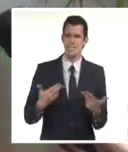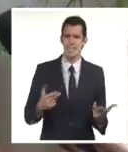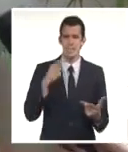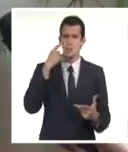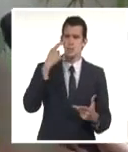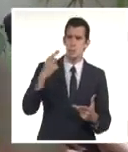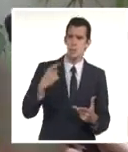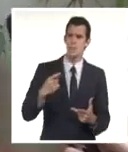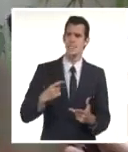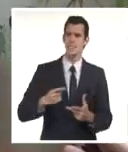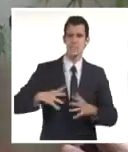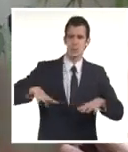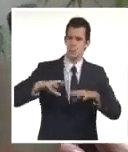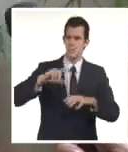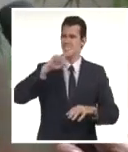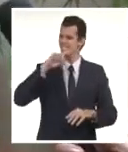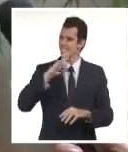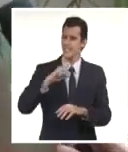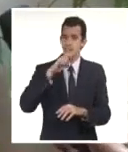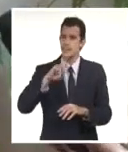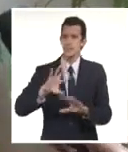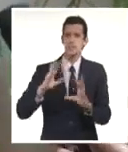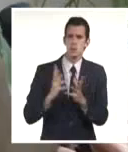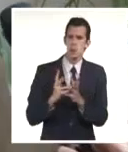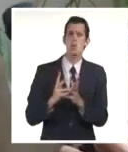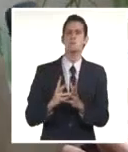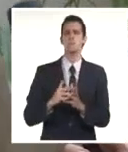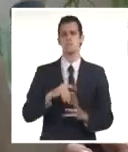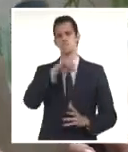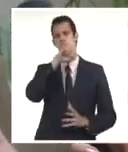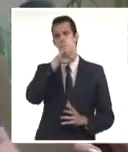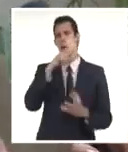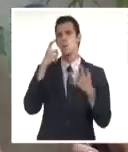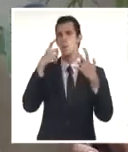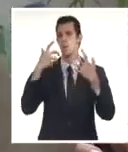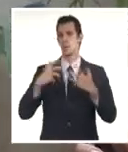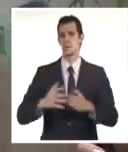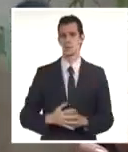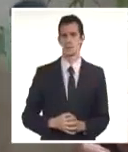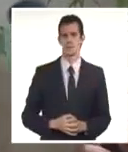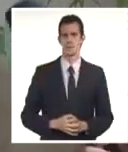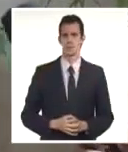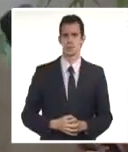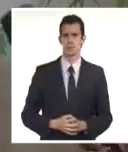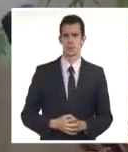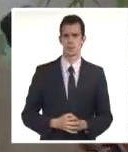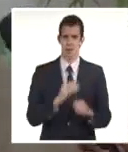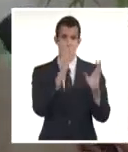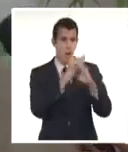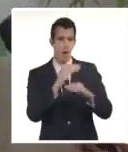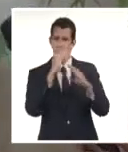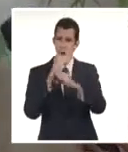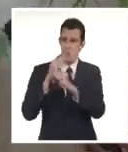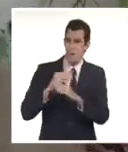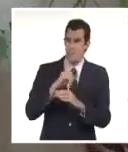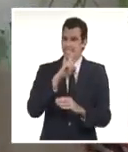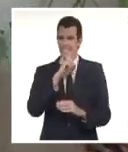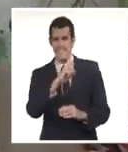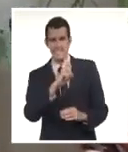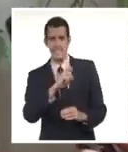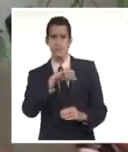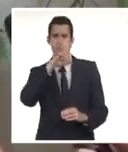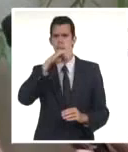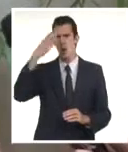enfrentando el rigor de los tiempos que estamos viviendo, las carencias, los desabastecimientos, madres cubanas con mucho